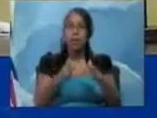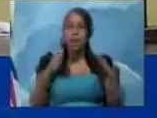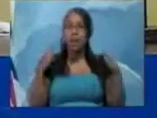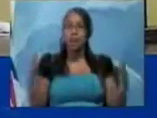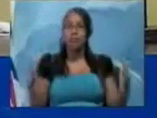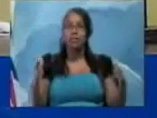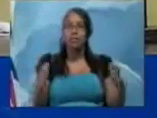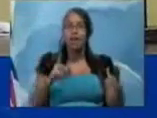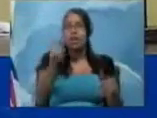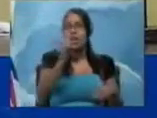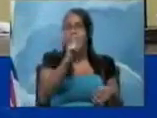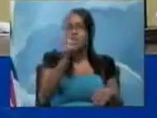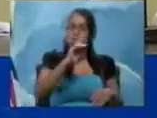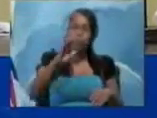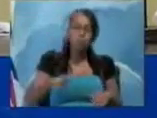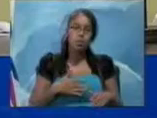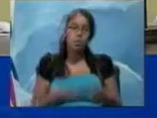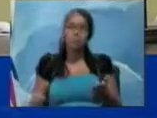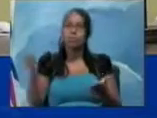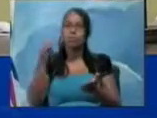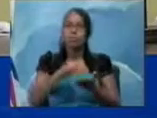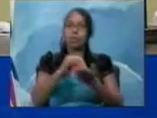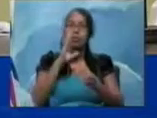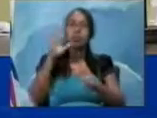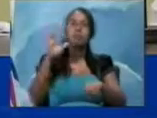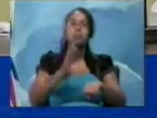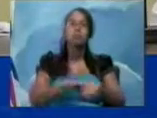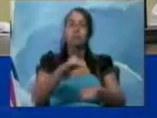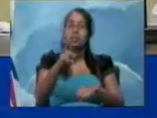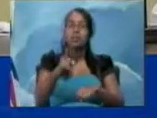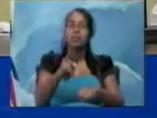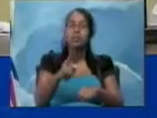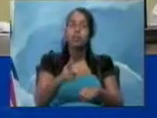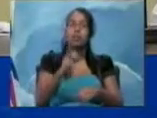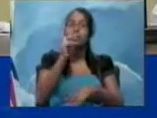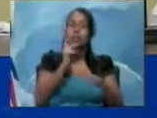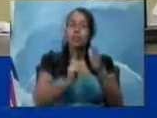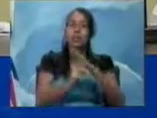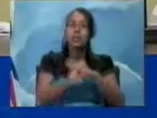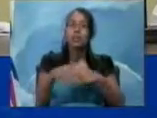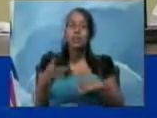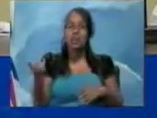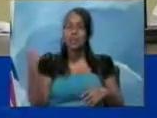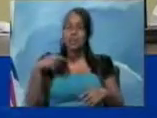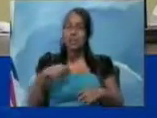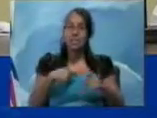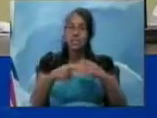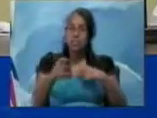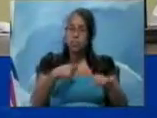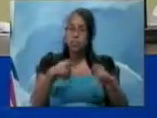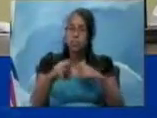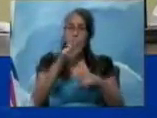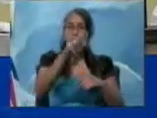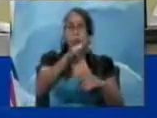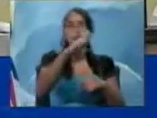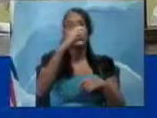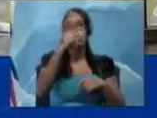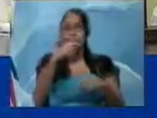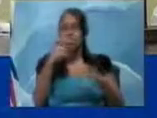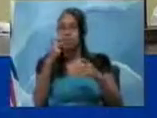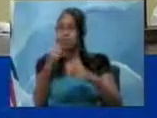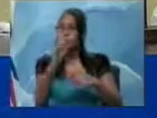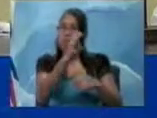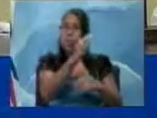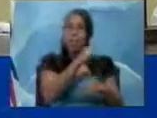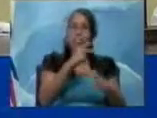se pueden volver a cumplir Las profecías que tenía que ser vendido por 30 piezas de plata ahora